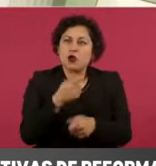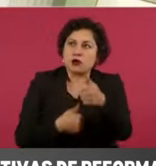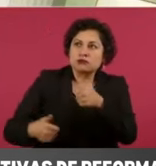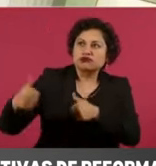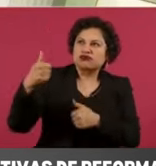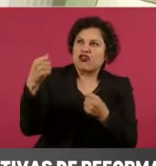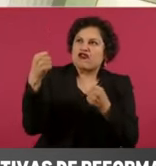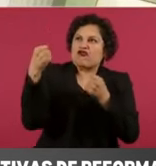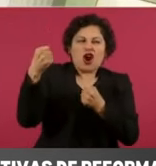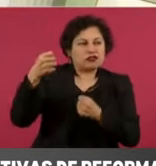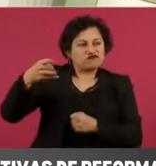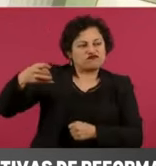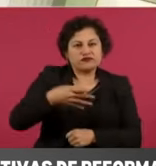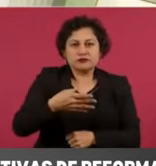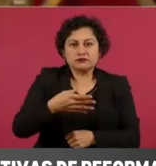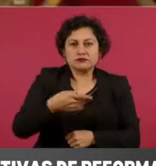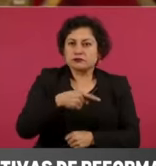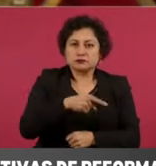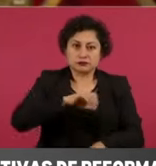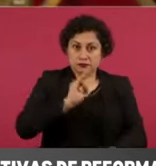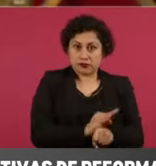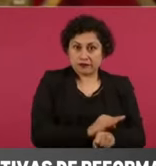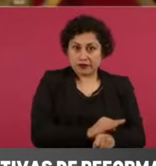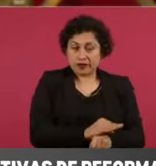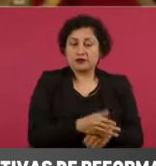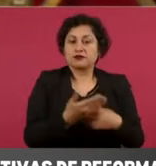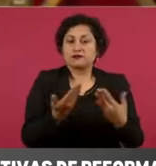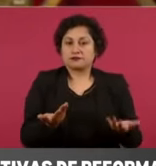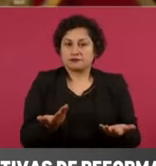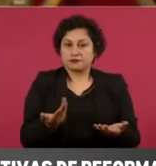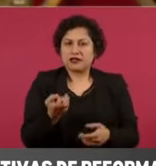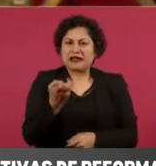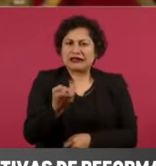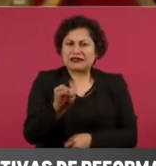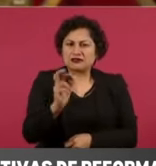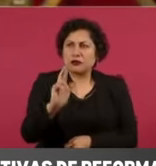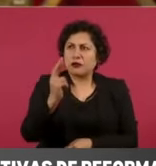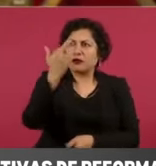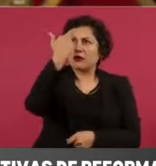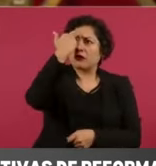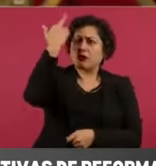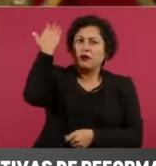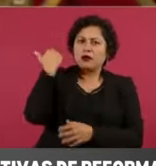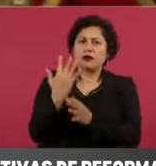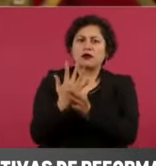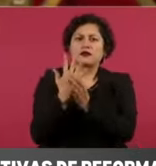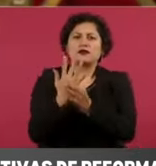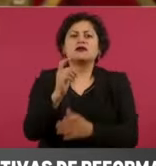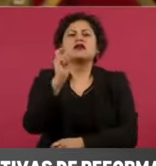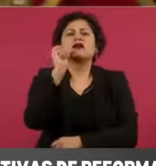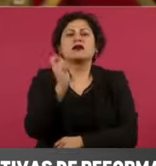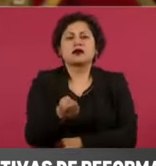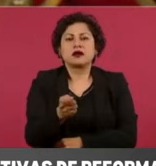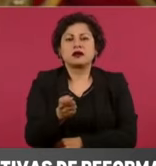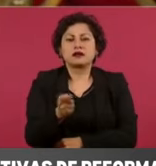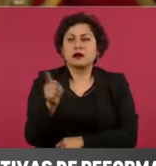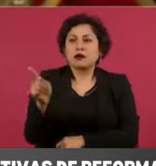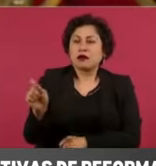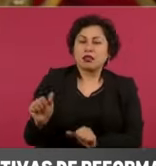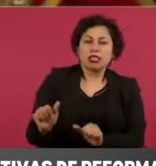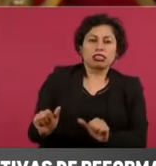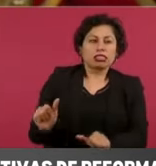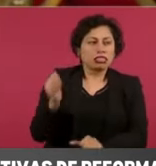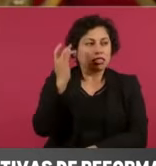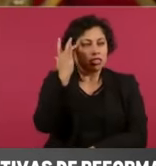Este precepto obliga a terminar con la impunidad y que se deje de castigar exclusivamente a quienes